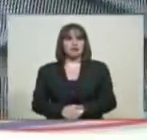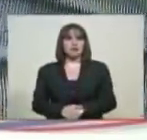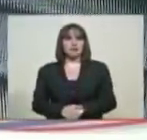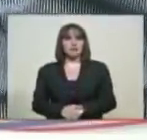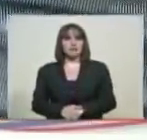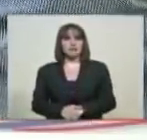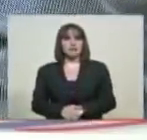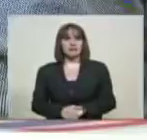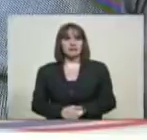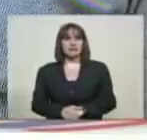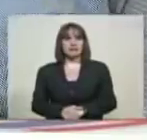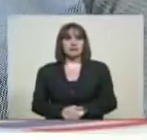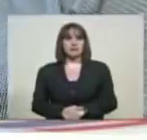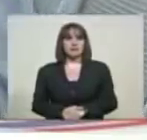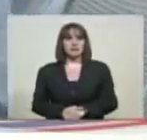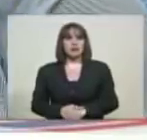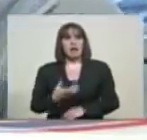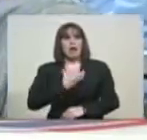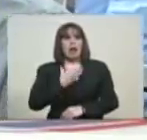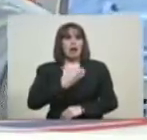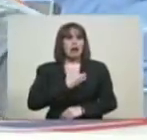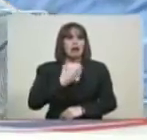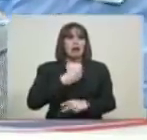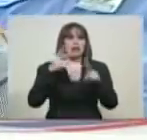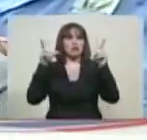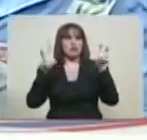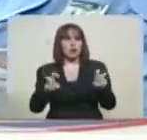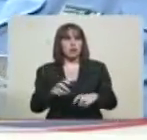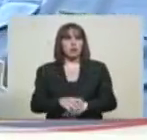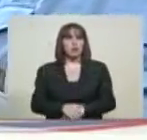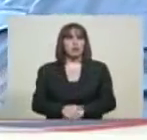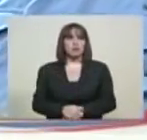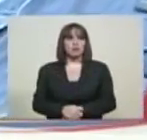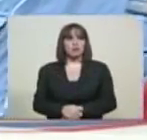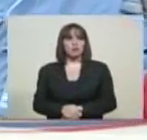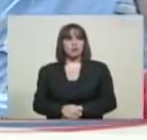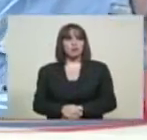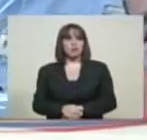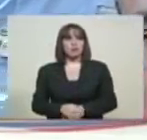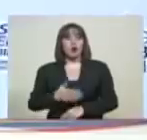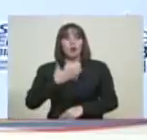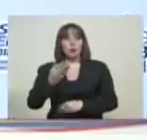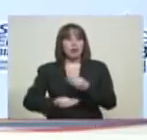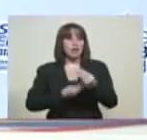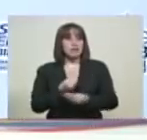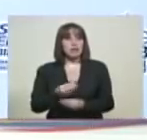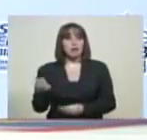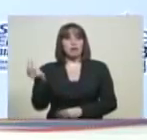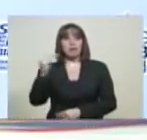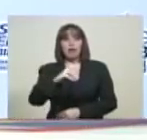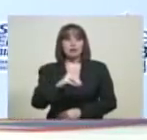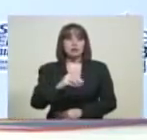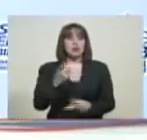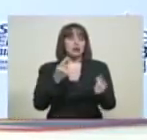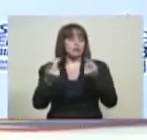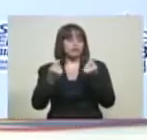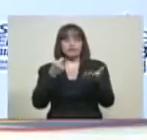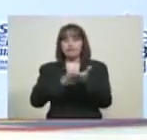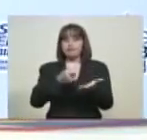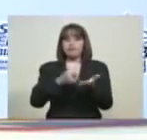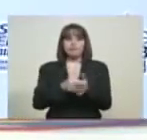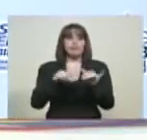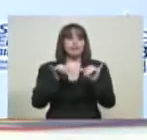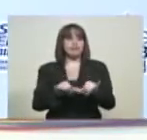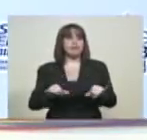y sale en televisión y luego no se ven más y después de que se van volver a poner a remarcar los mismos precios no